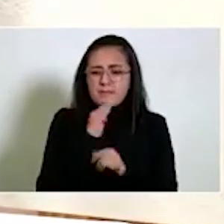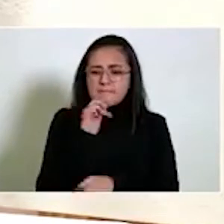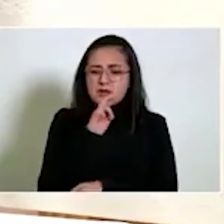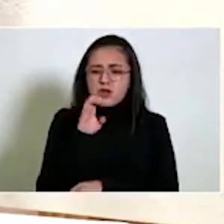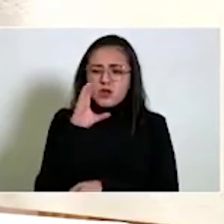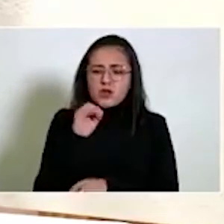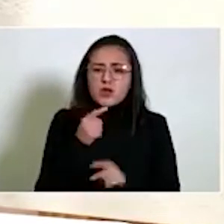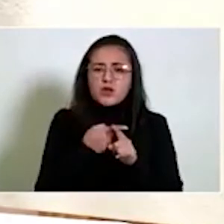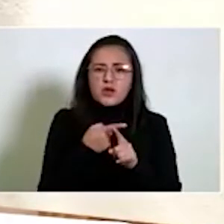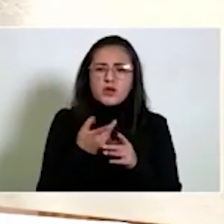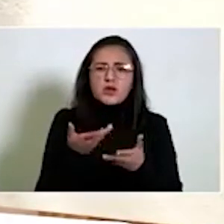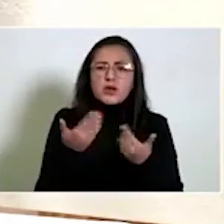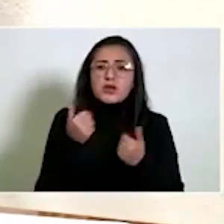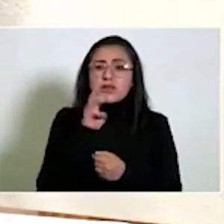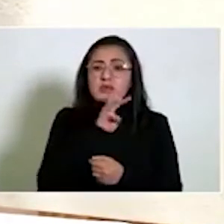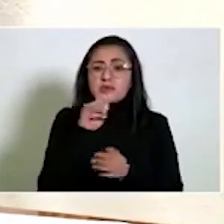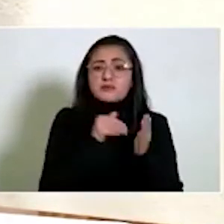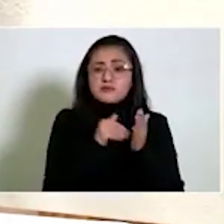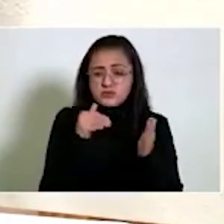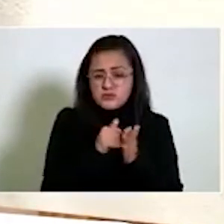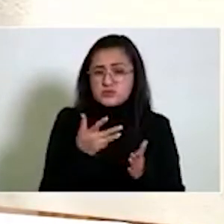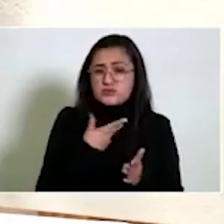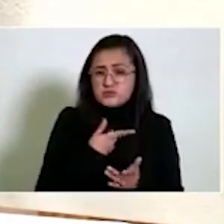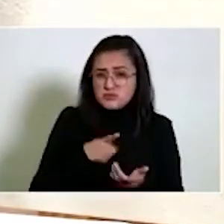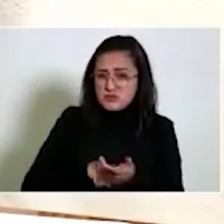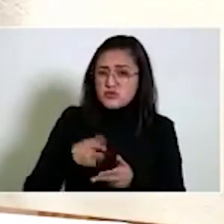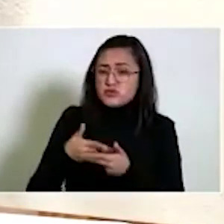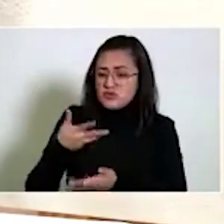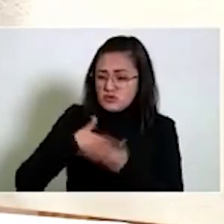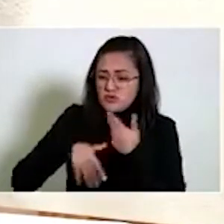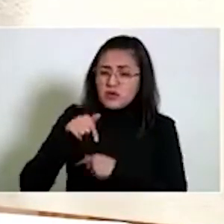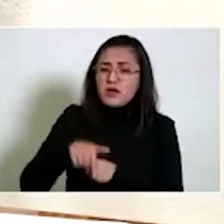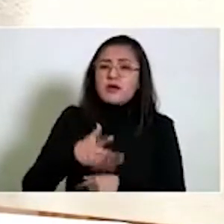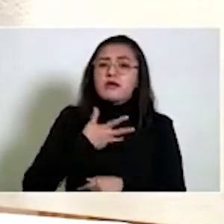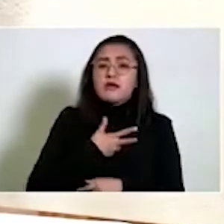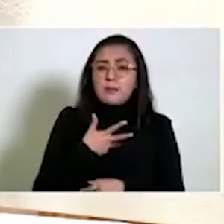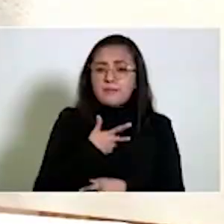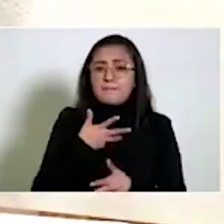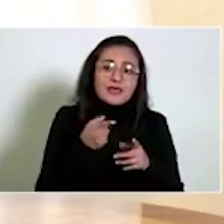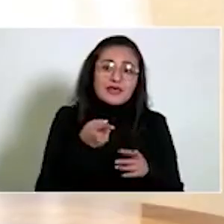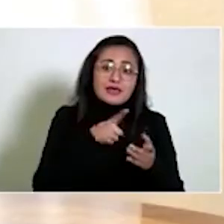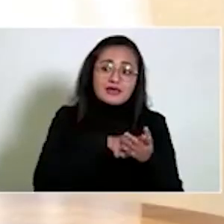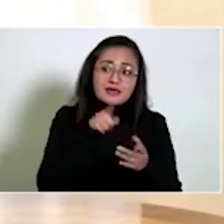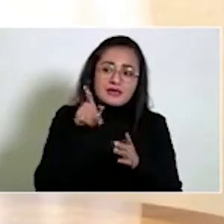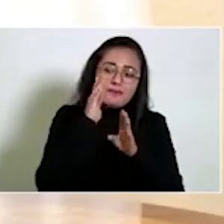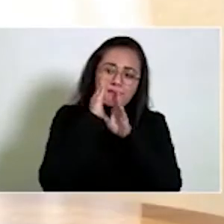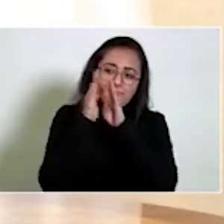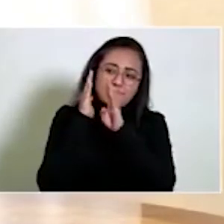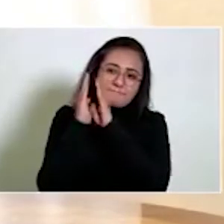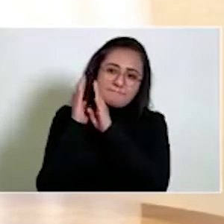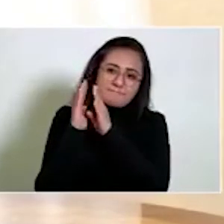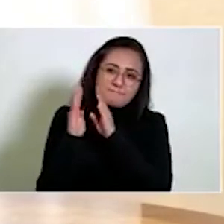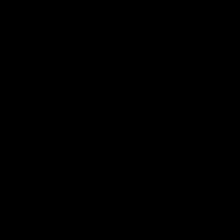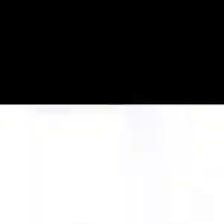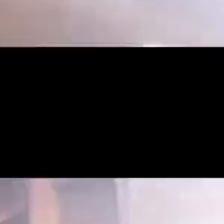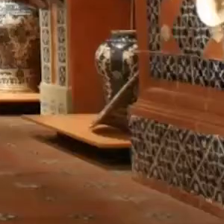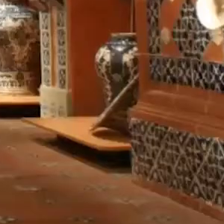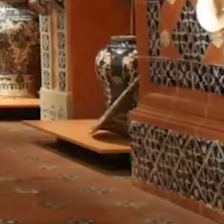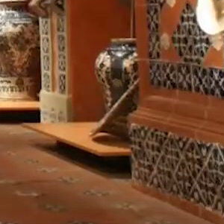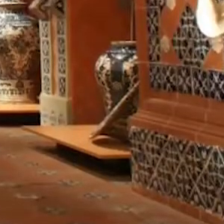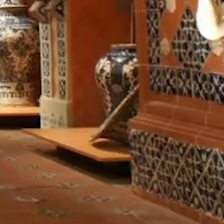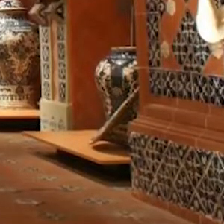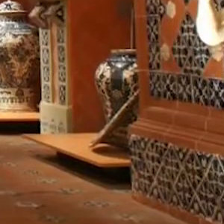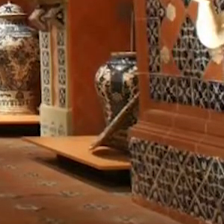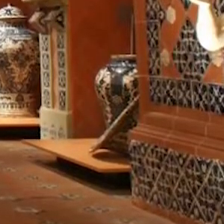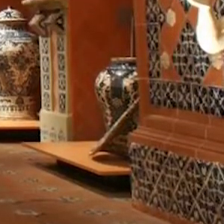Sergio Vergara Bermejo, informaron que se llevó a cabo una revisión a los 21 museos a cargo del gobierno estatal y determinaron hacer una auditoría para